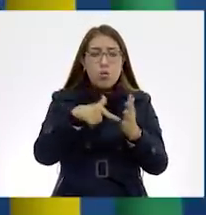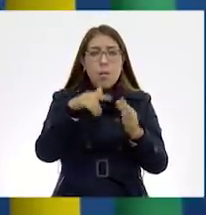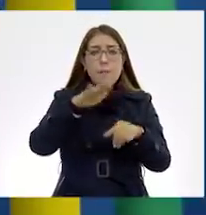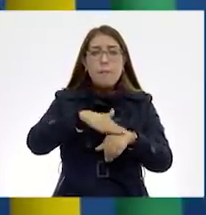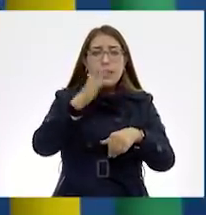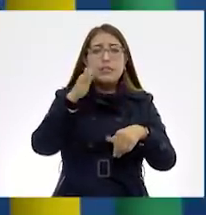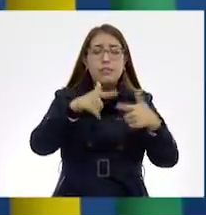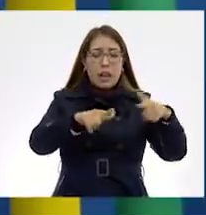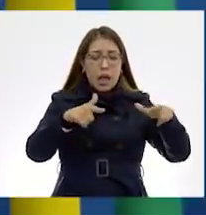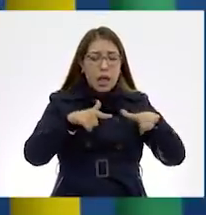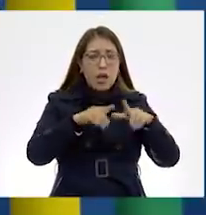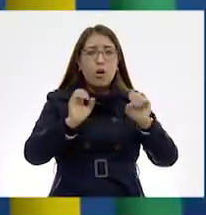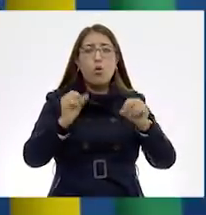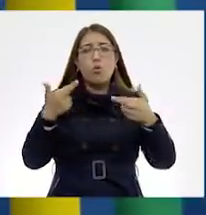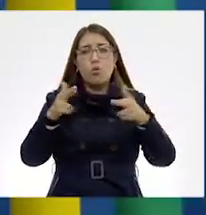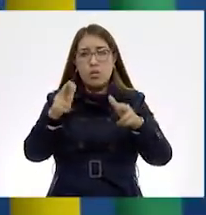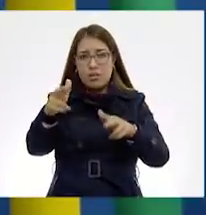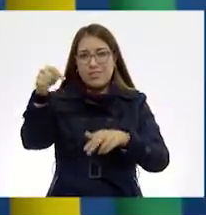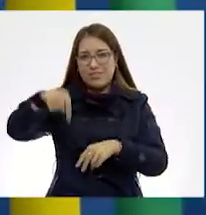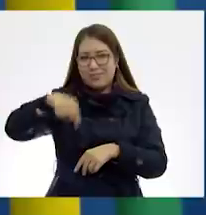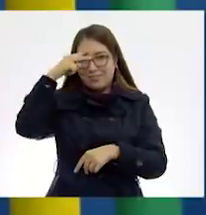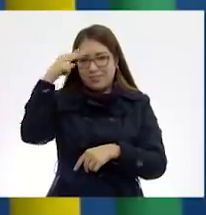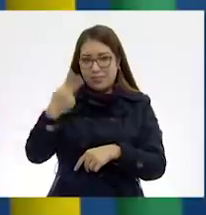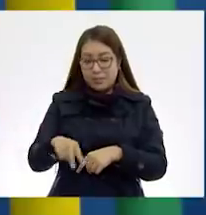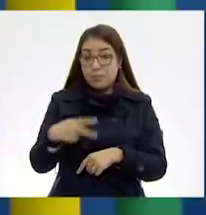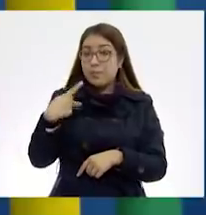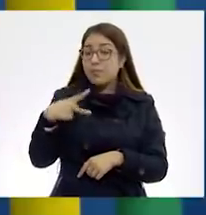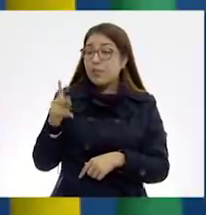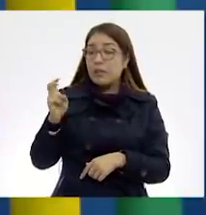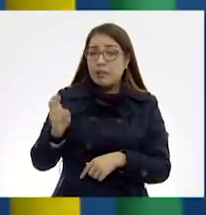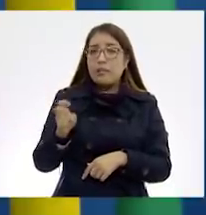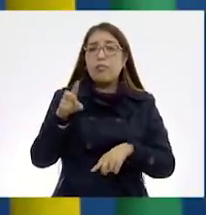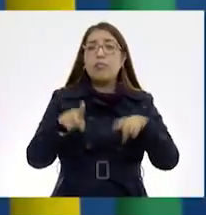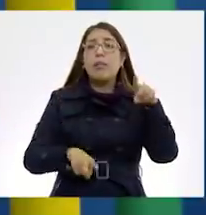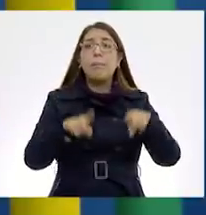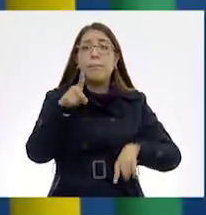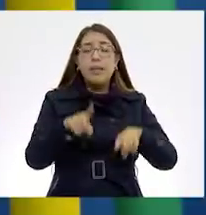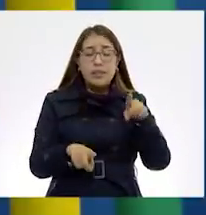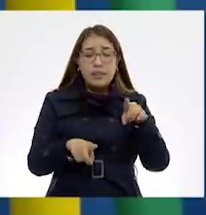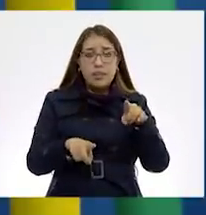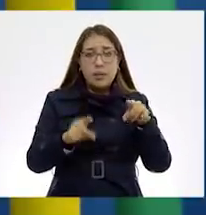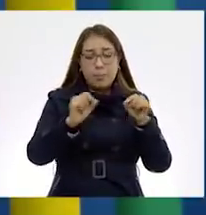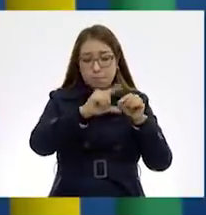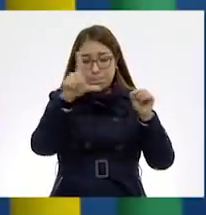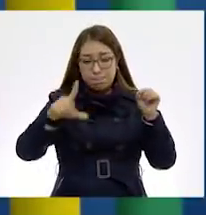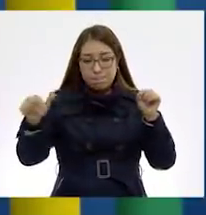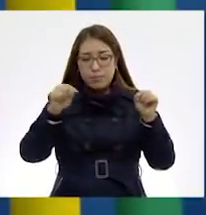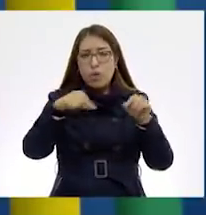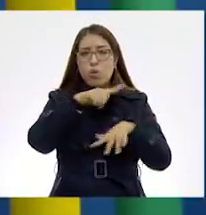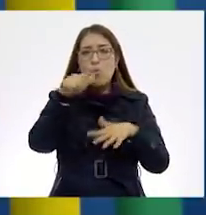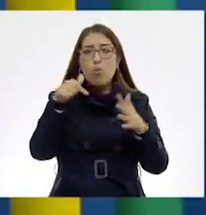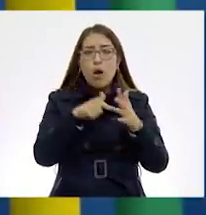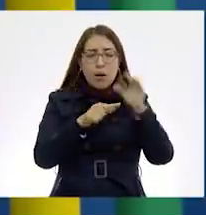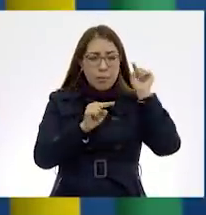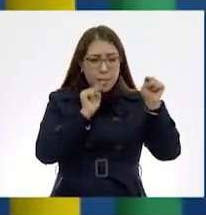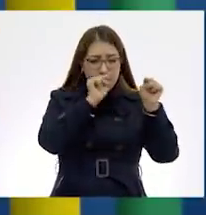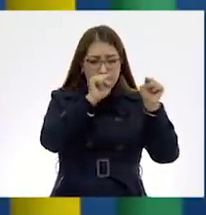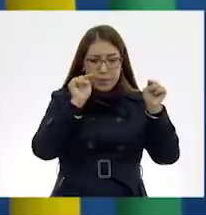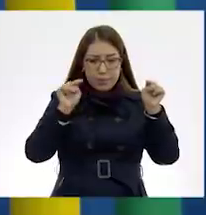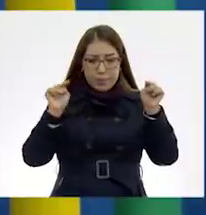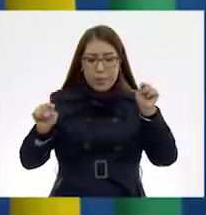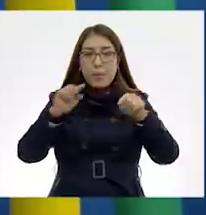lagos en México. Esta distribución depende en gran medida de las zonas en donde hay mayor cantidad